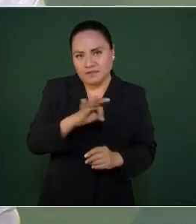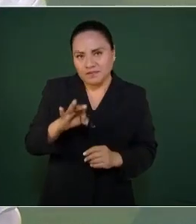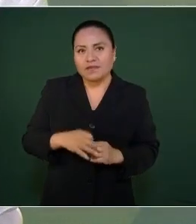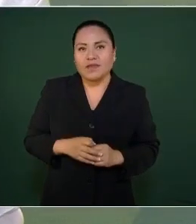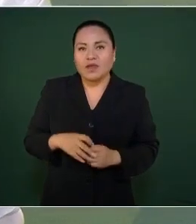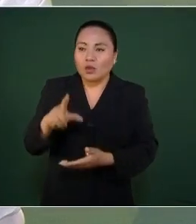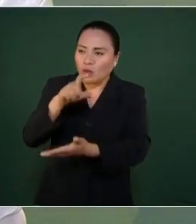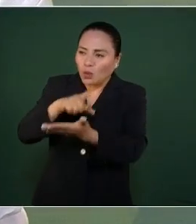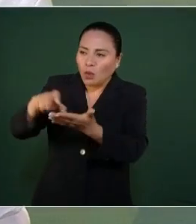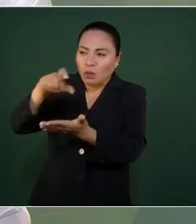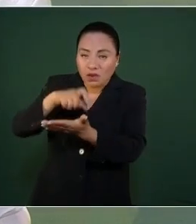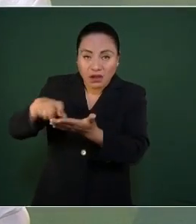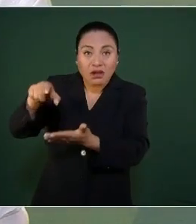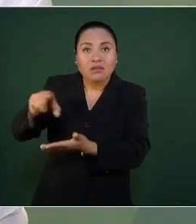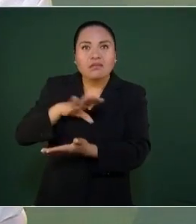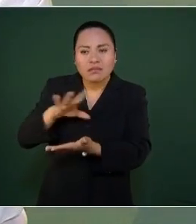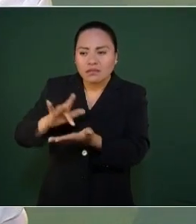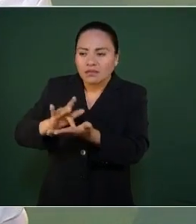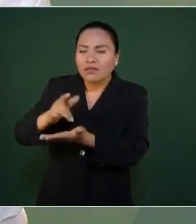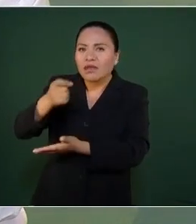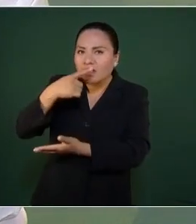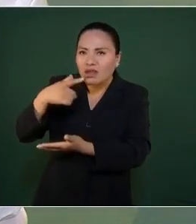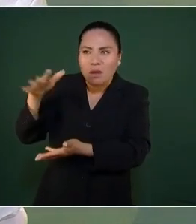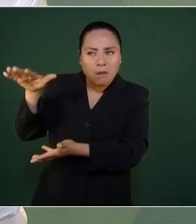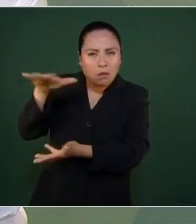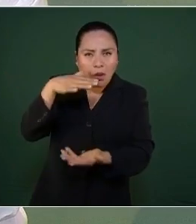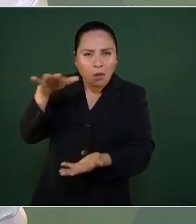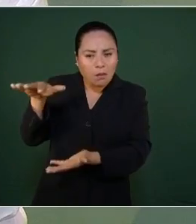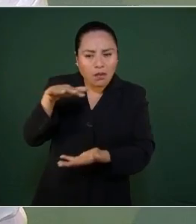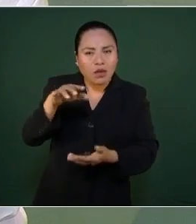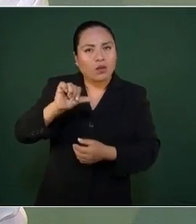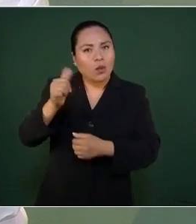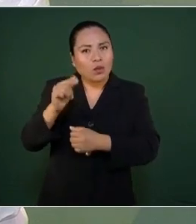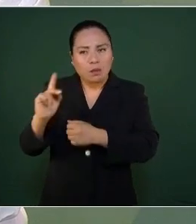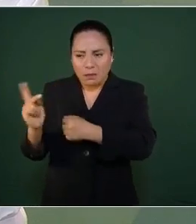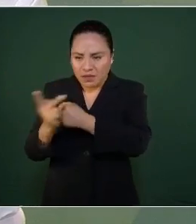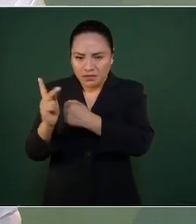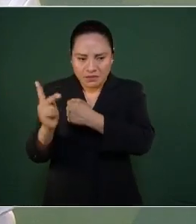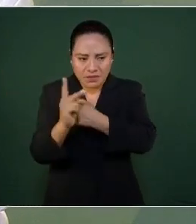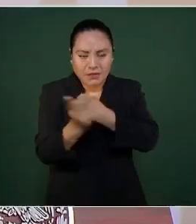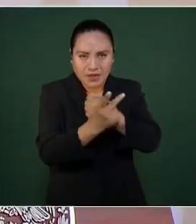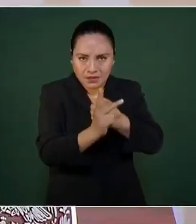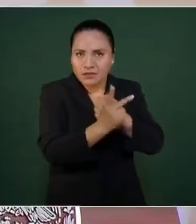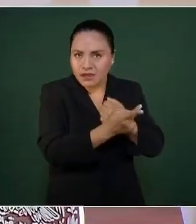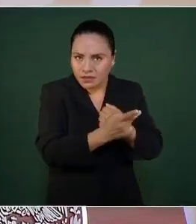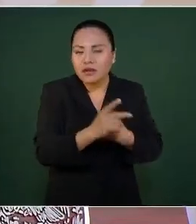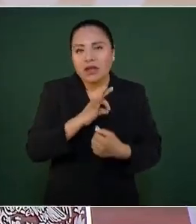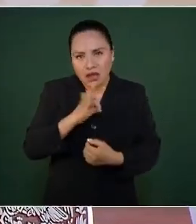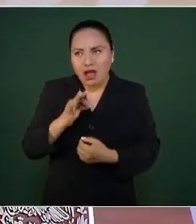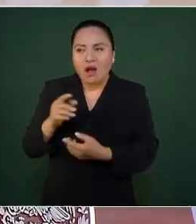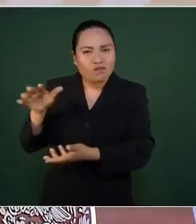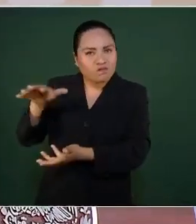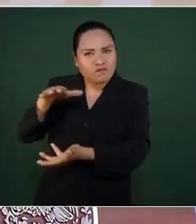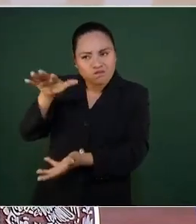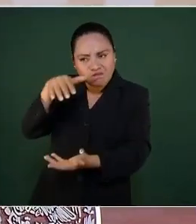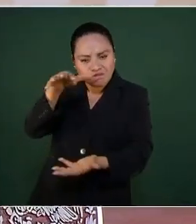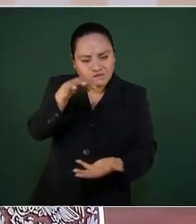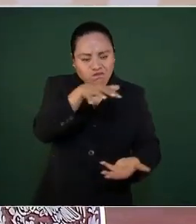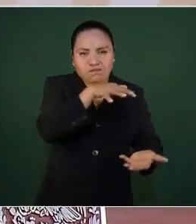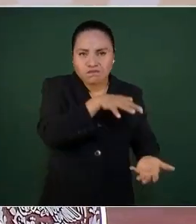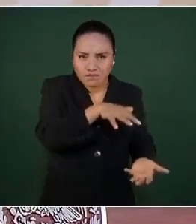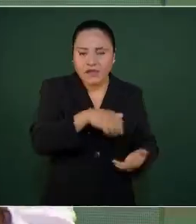medicamentos en otros países, porque antes, cuando